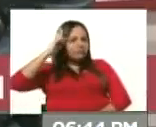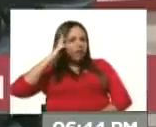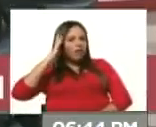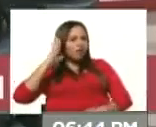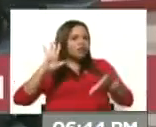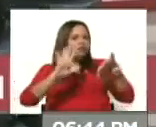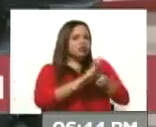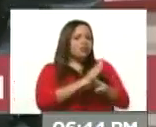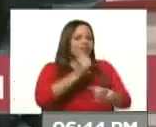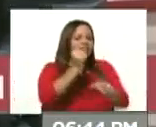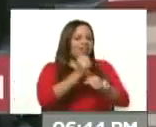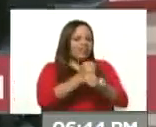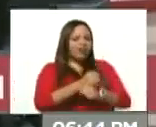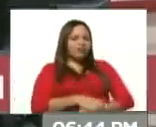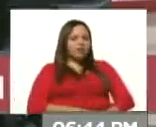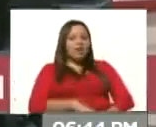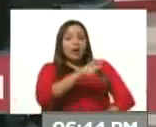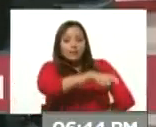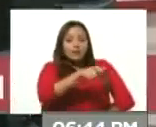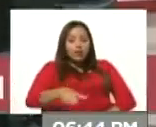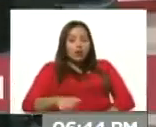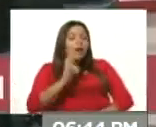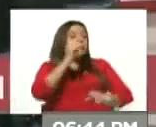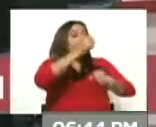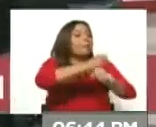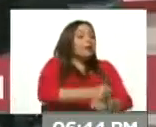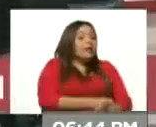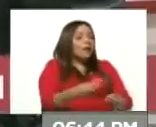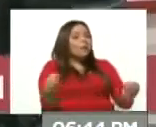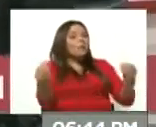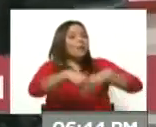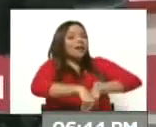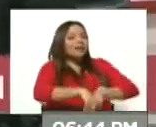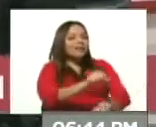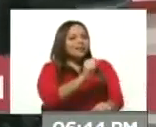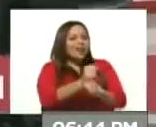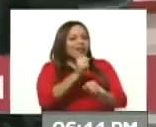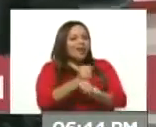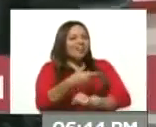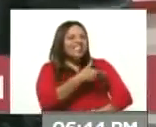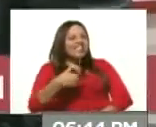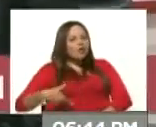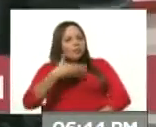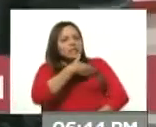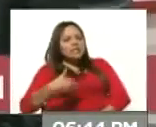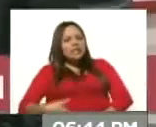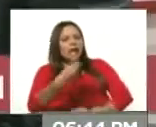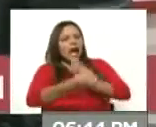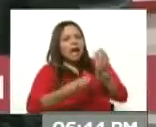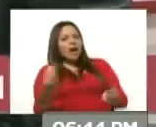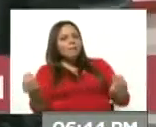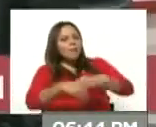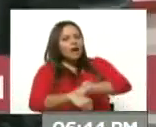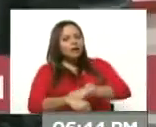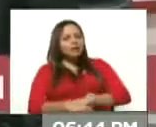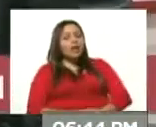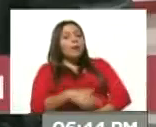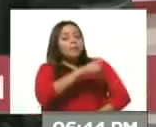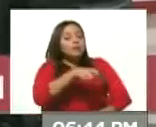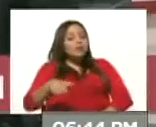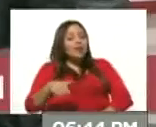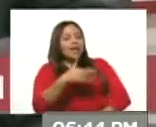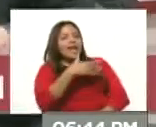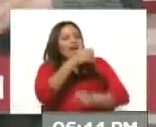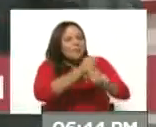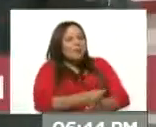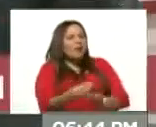relación a la gestión es decir la gente aspira más la gente quiere un presidente que haga más la gente esperan más de